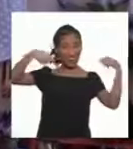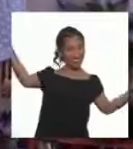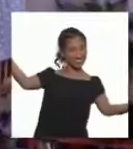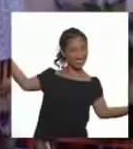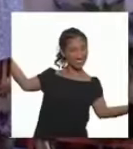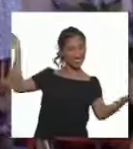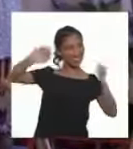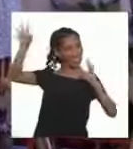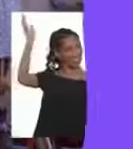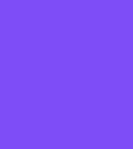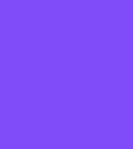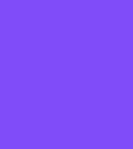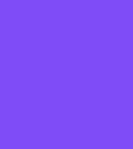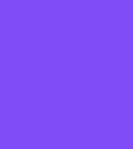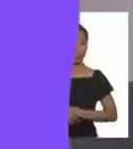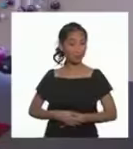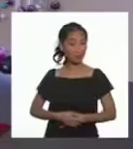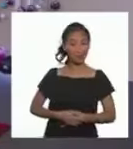¡Empecemos! ¡Sí!